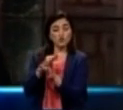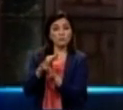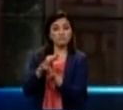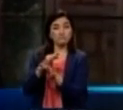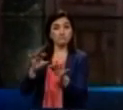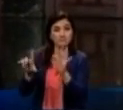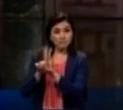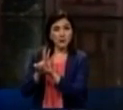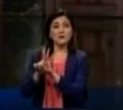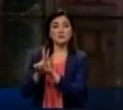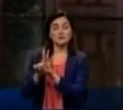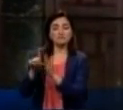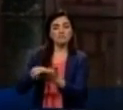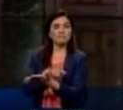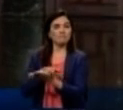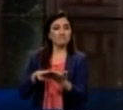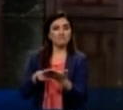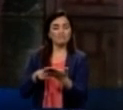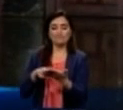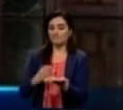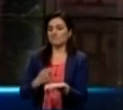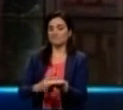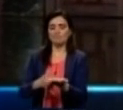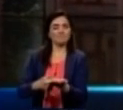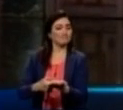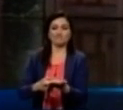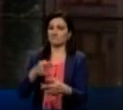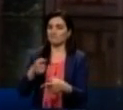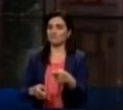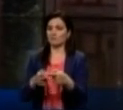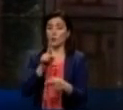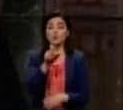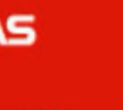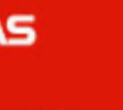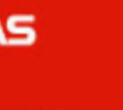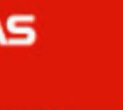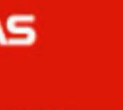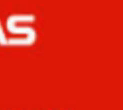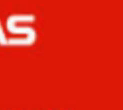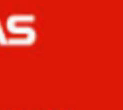legislativa. Siendo así, el tema no podrá ser tratado dentro de un año.